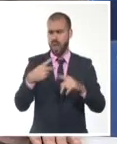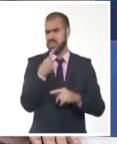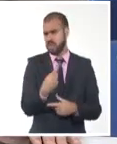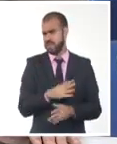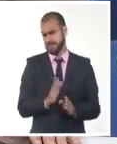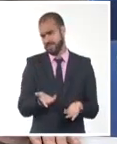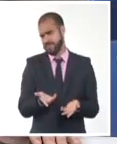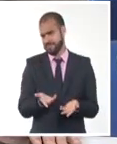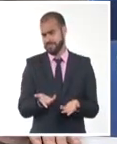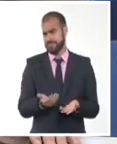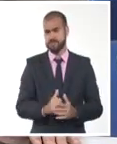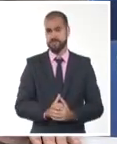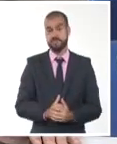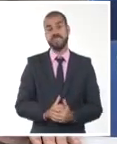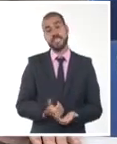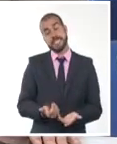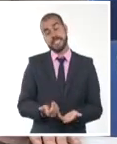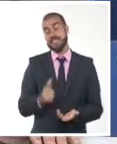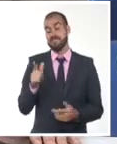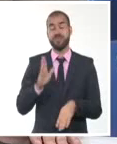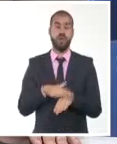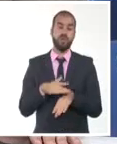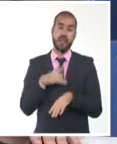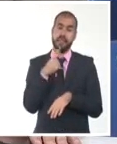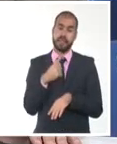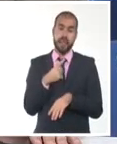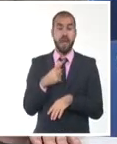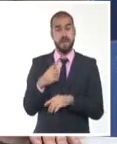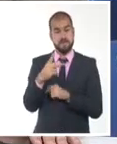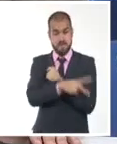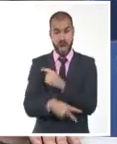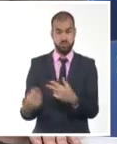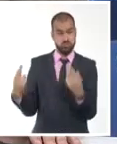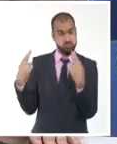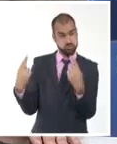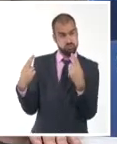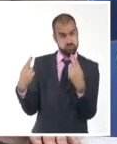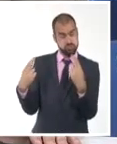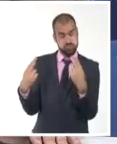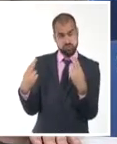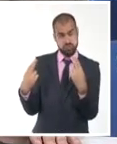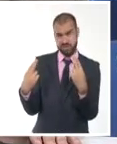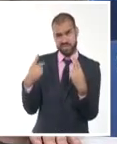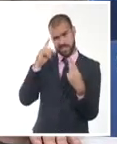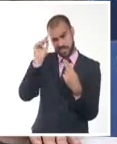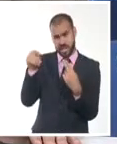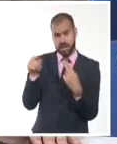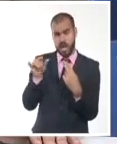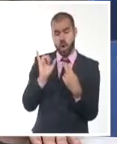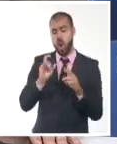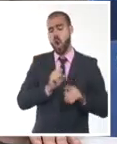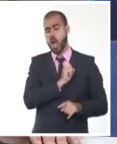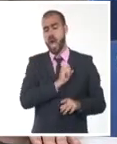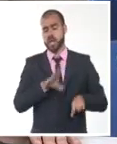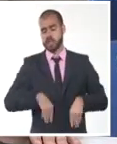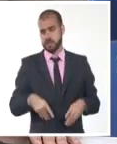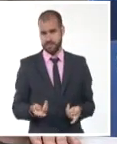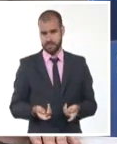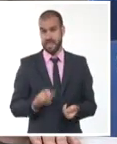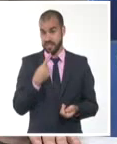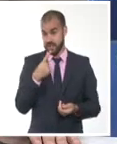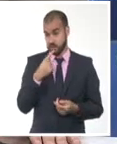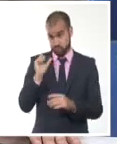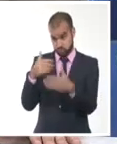los intereses de los países ricos. Imagínense al complejo militar e industrial de Estados Unidos renunciando a las guerras y